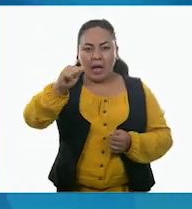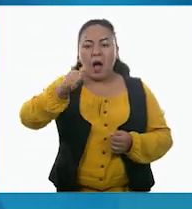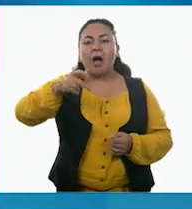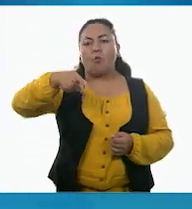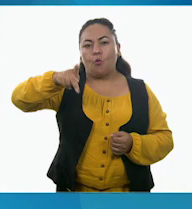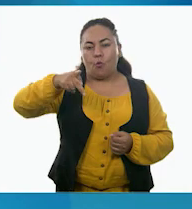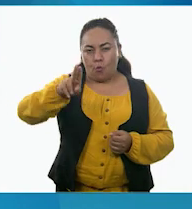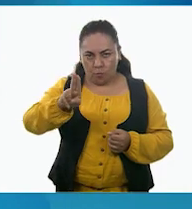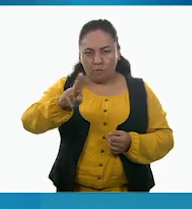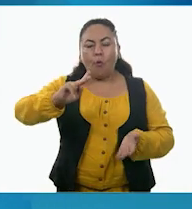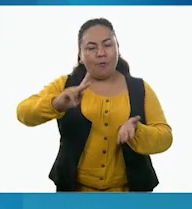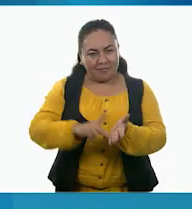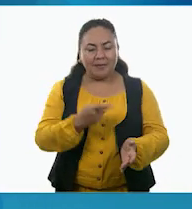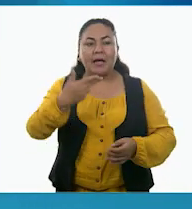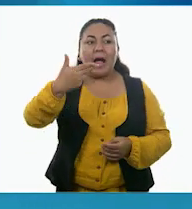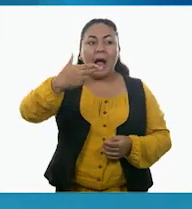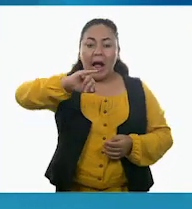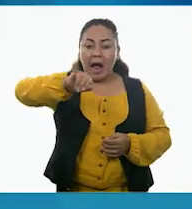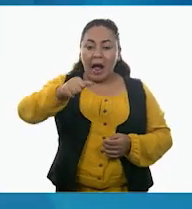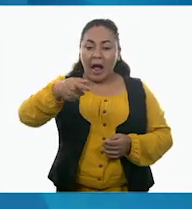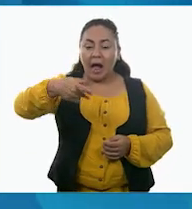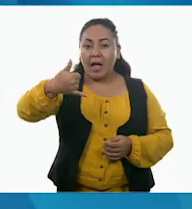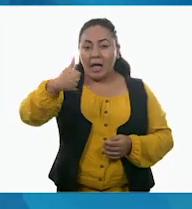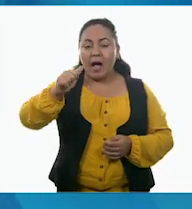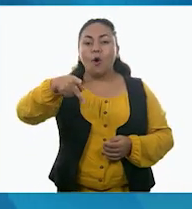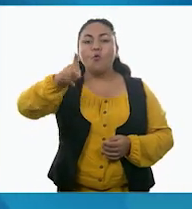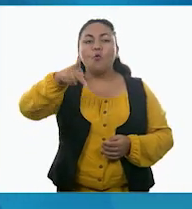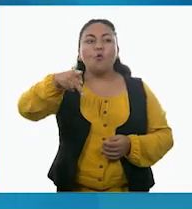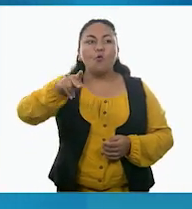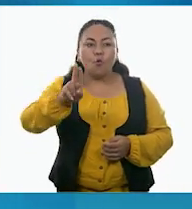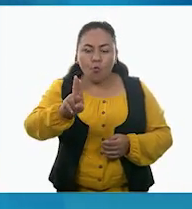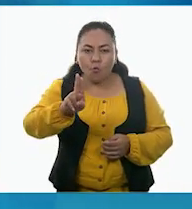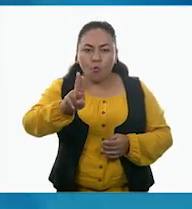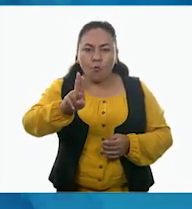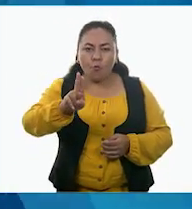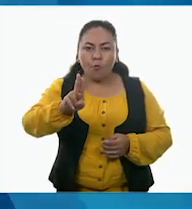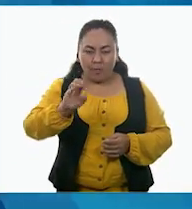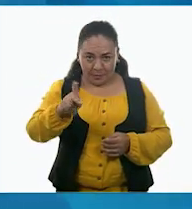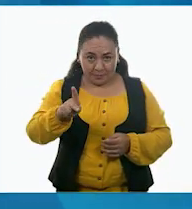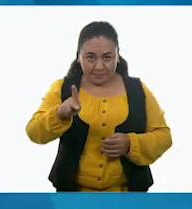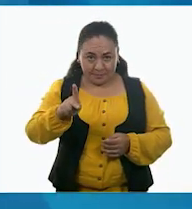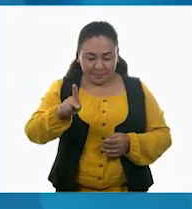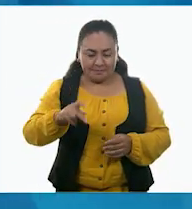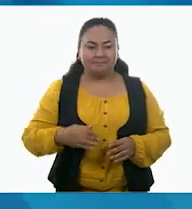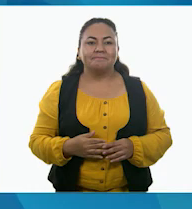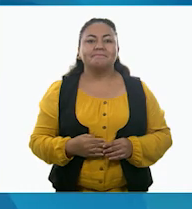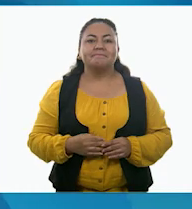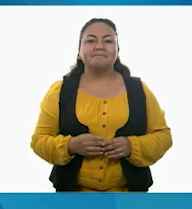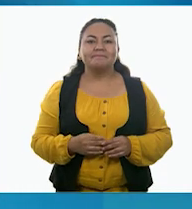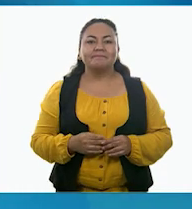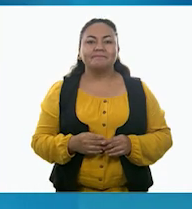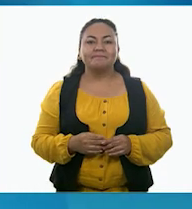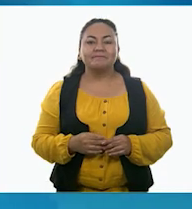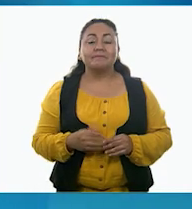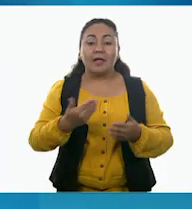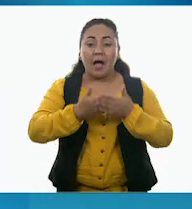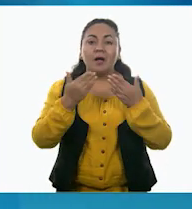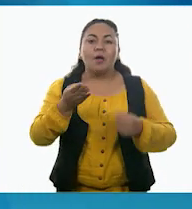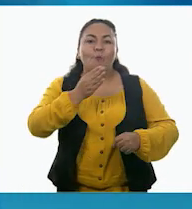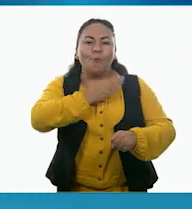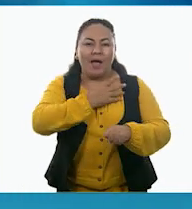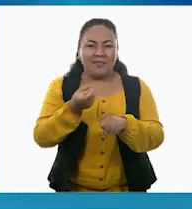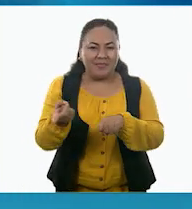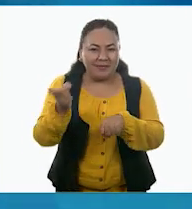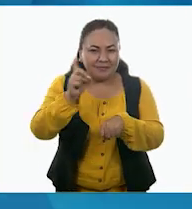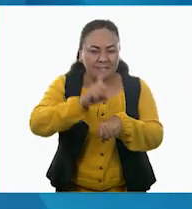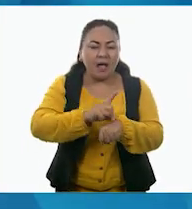vez hayaku, hayaku, ok. Bueno, para dar los buenos días